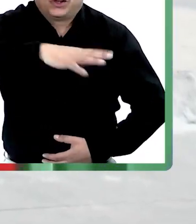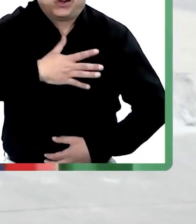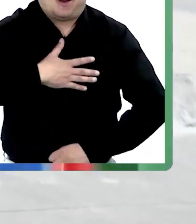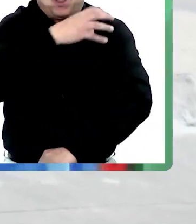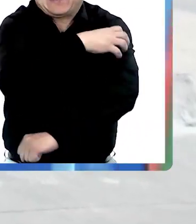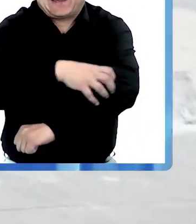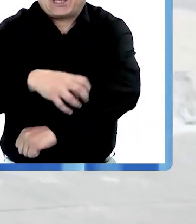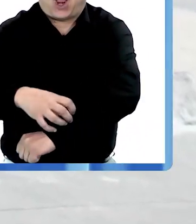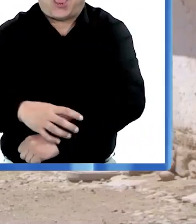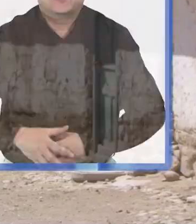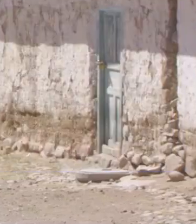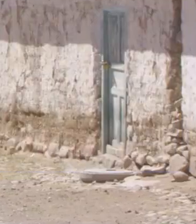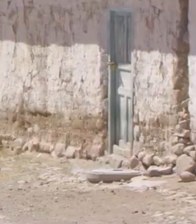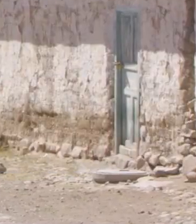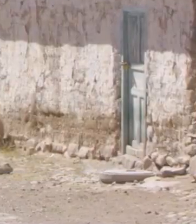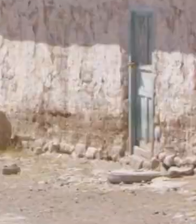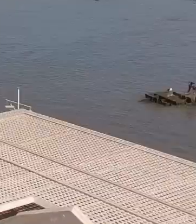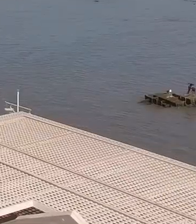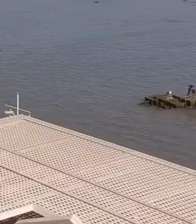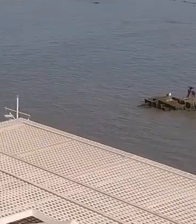Somos las regiones.